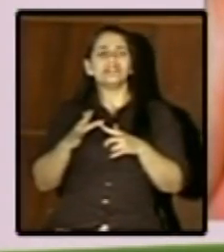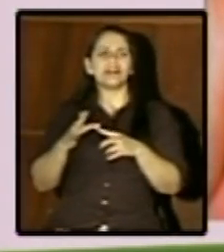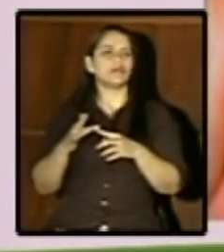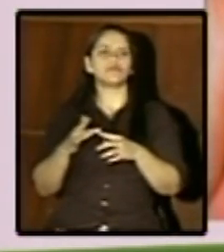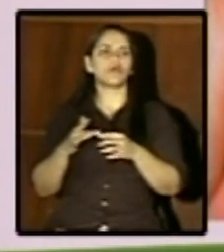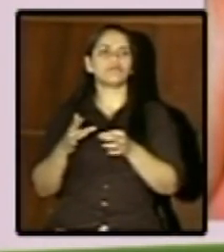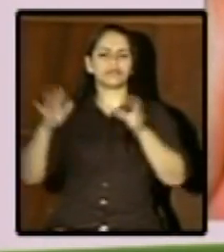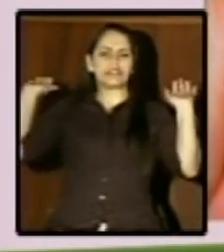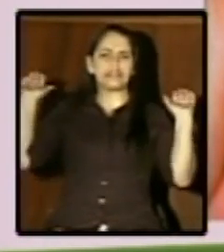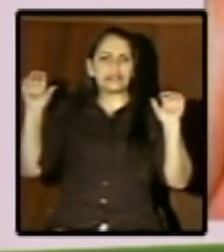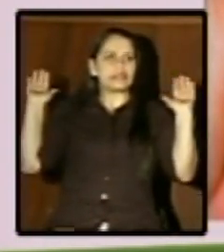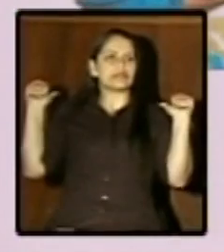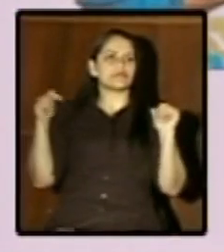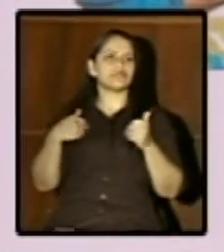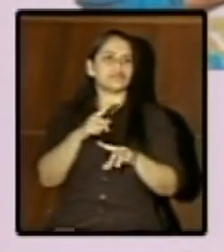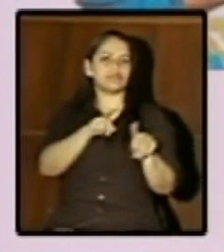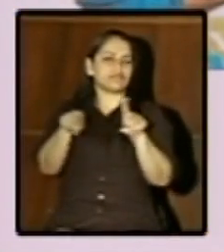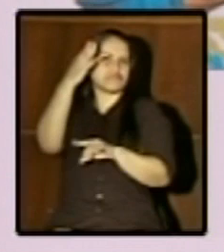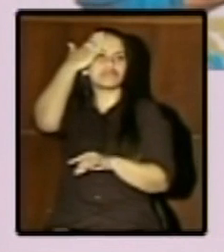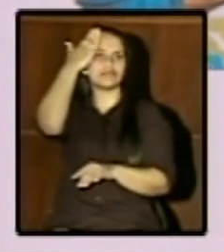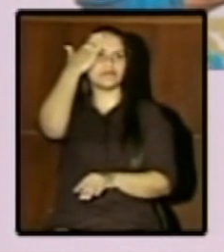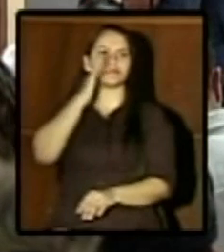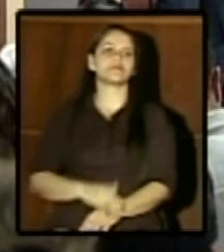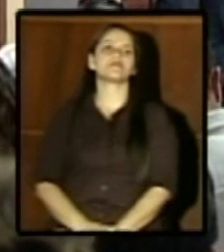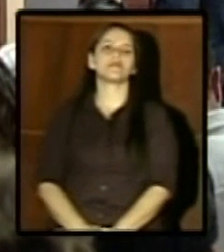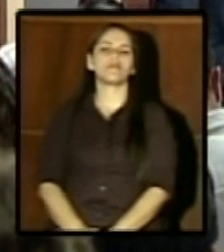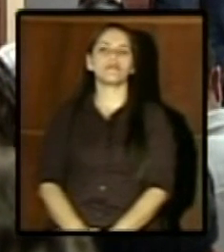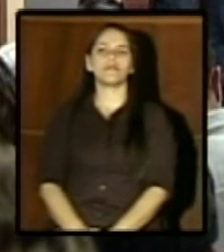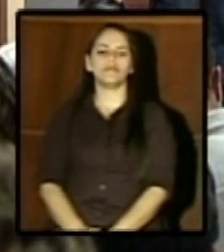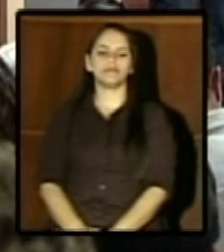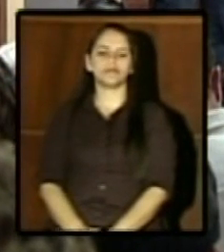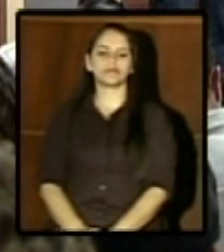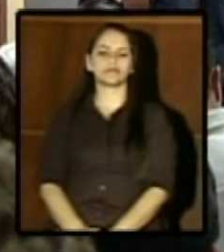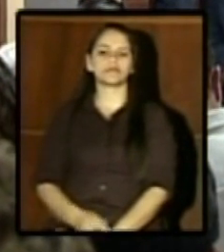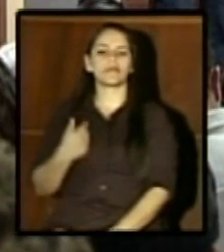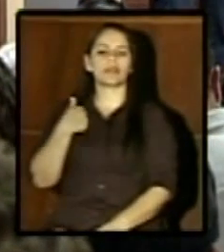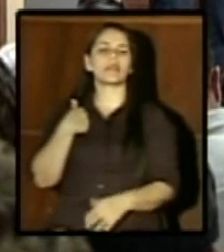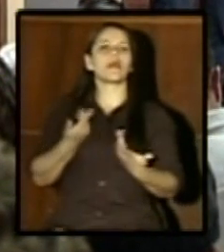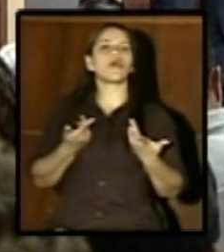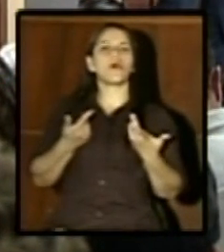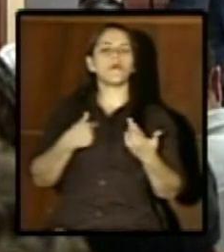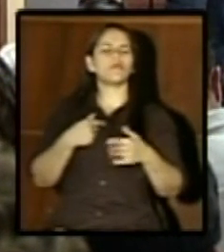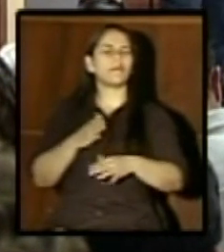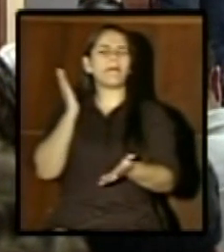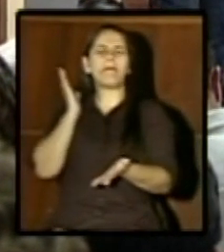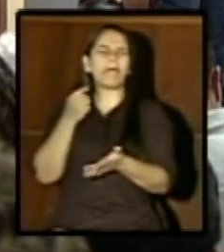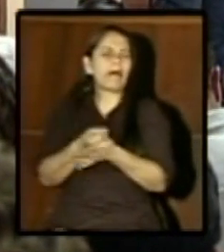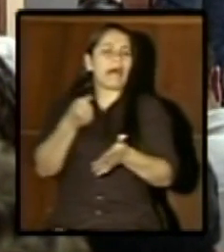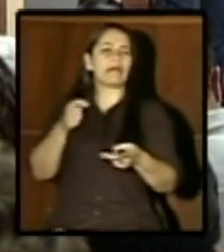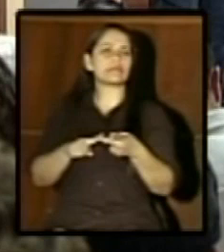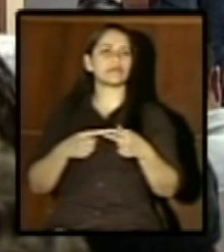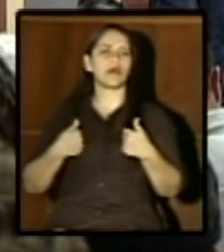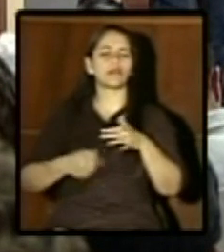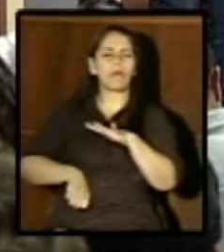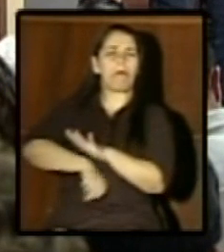chuzando o no, simplemente quita la mano. Ahora bien, el estímulo nociceptivo más frecuente que tenemos es un golpe,